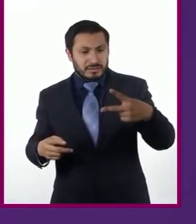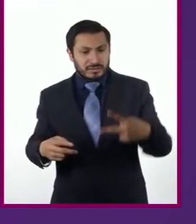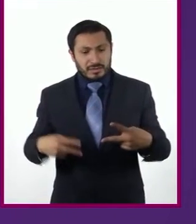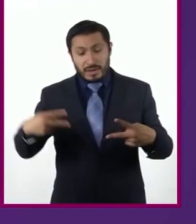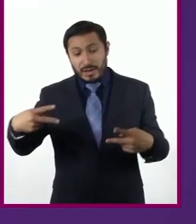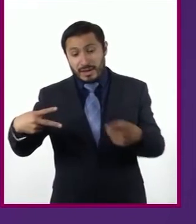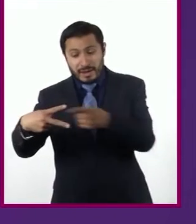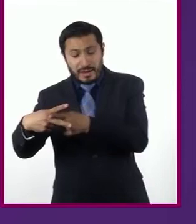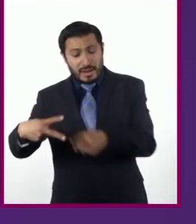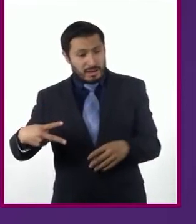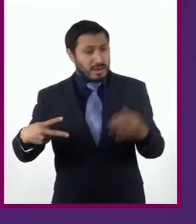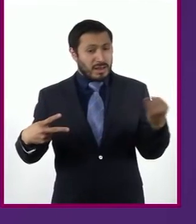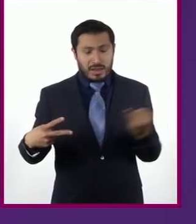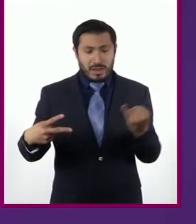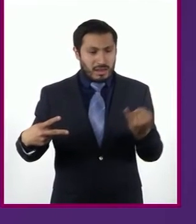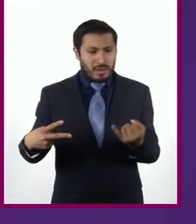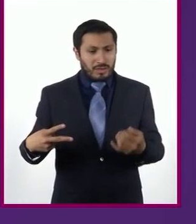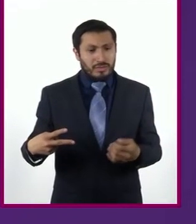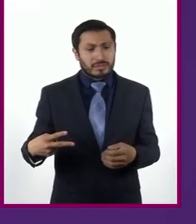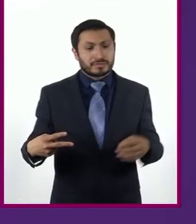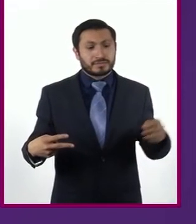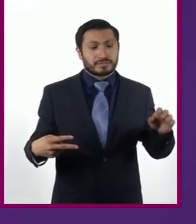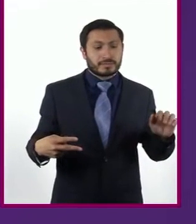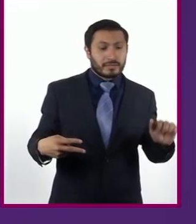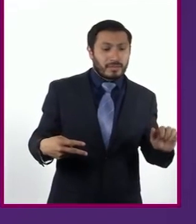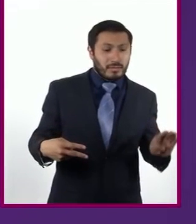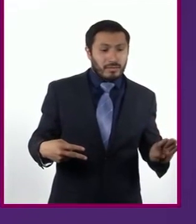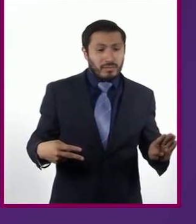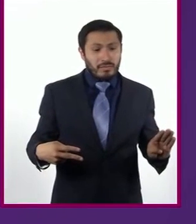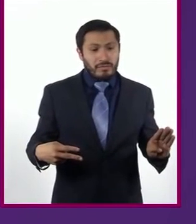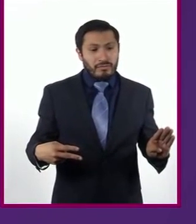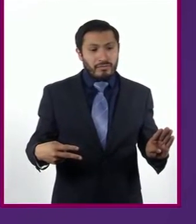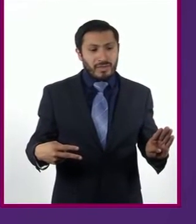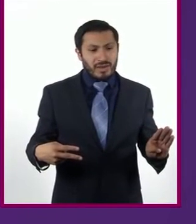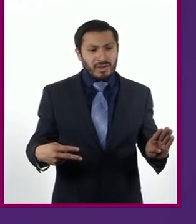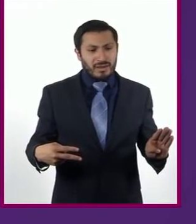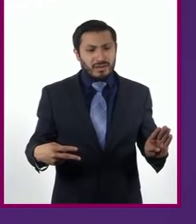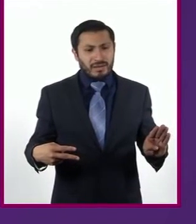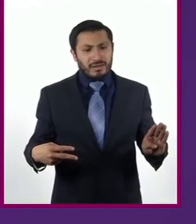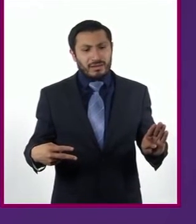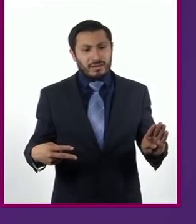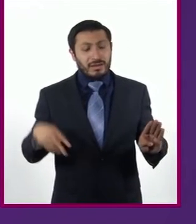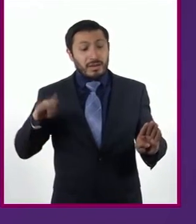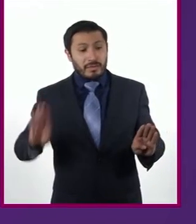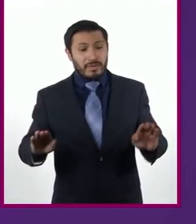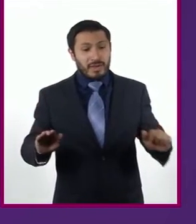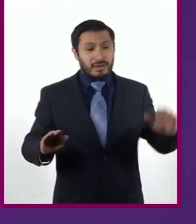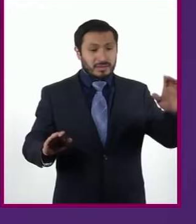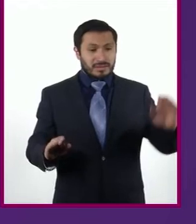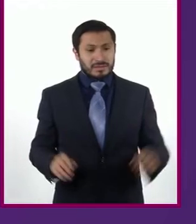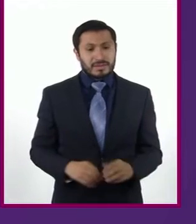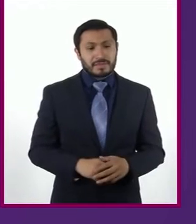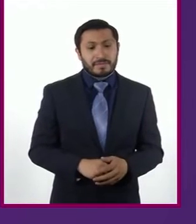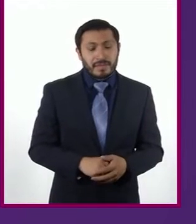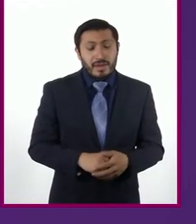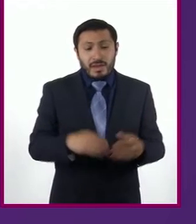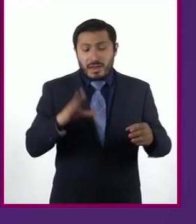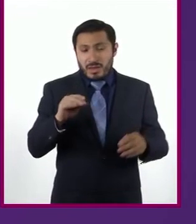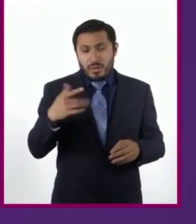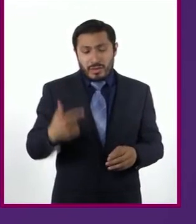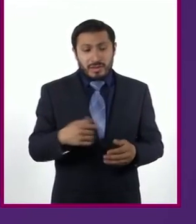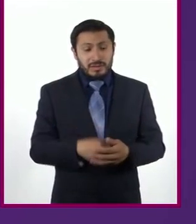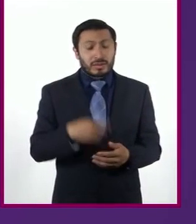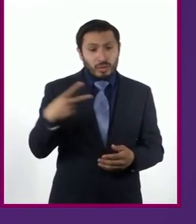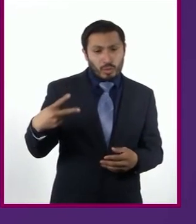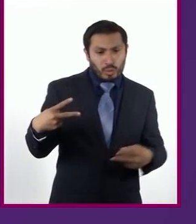ABC y los ángulos BAC y BFE miden 90 grados. Con dos